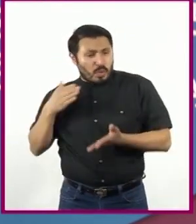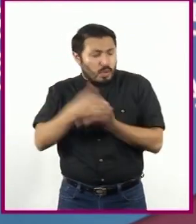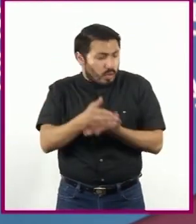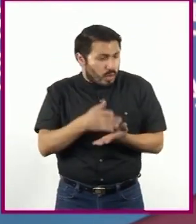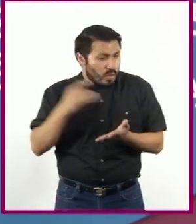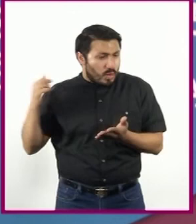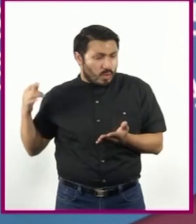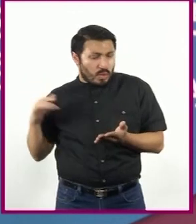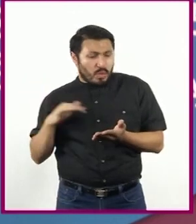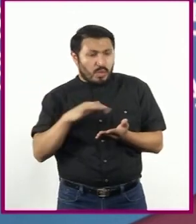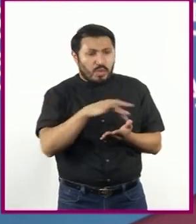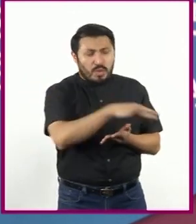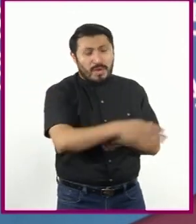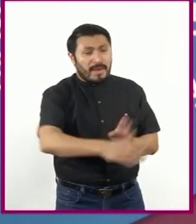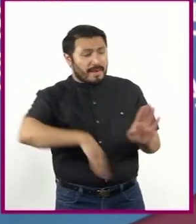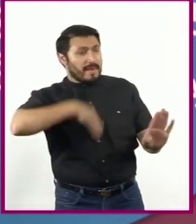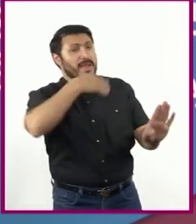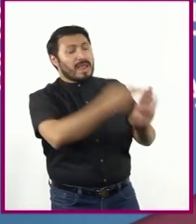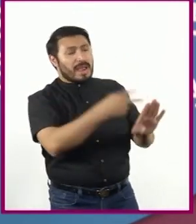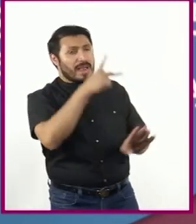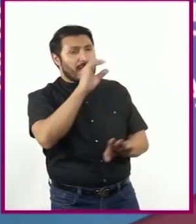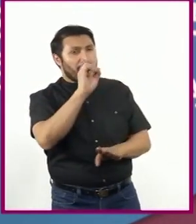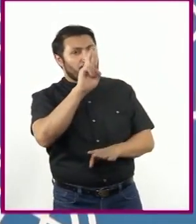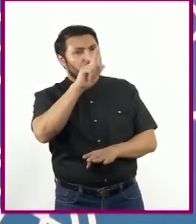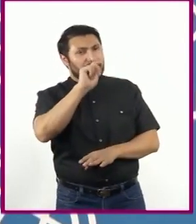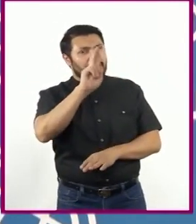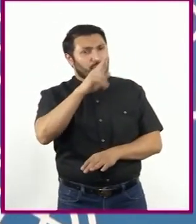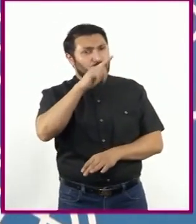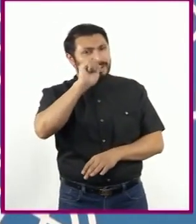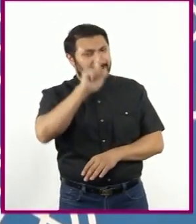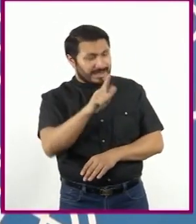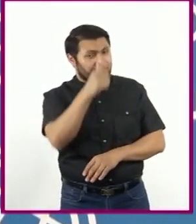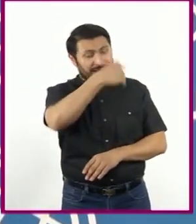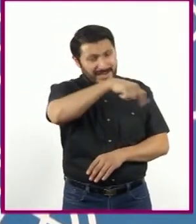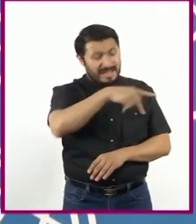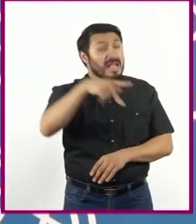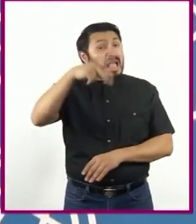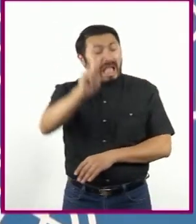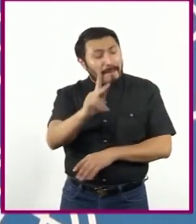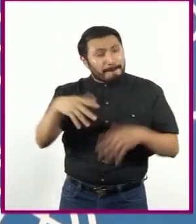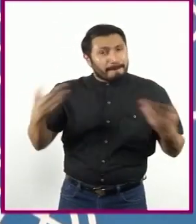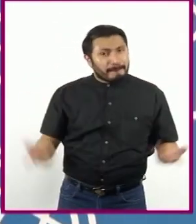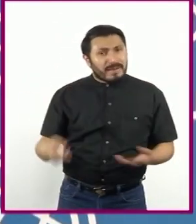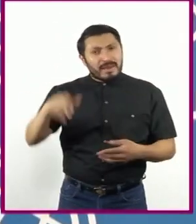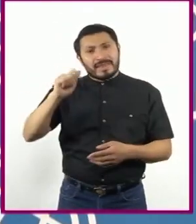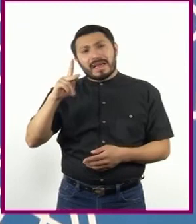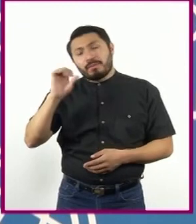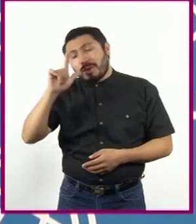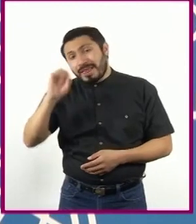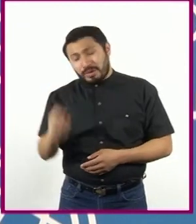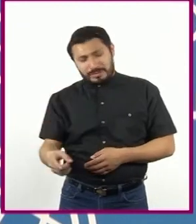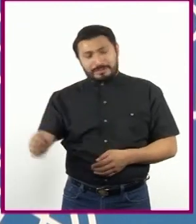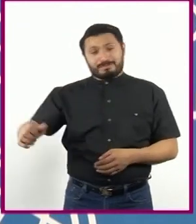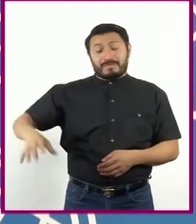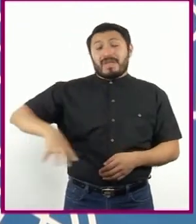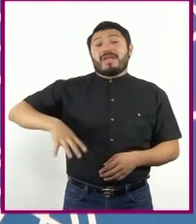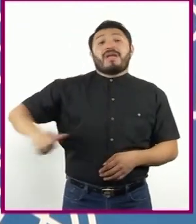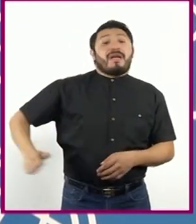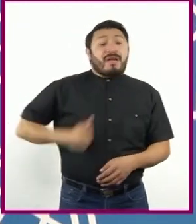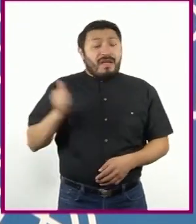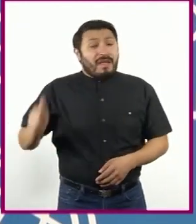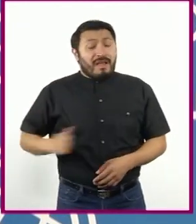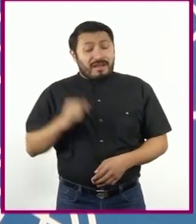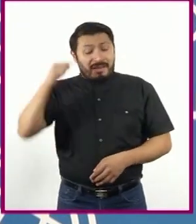ibérica y pudieran atacar Portugal. Sin embargo, Napoleón aprovechó para invadir España